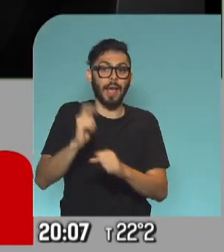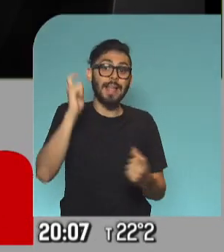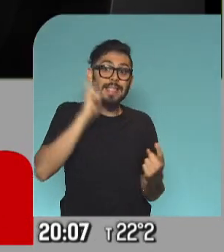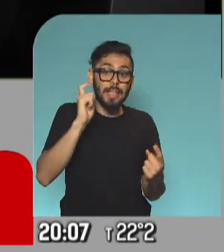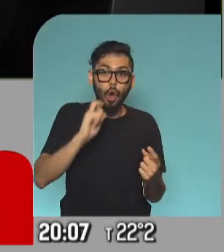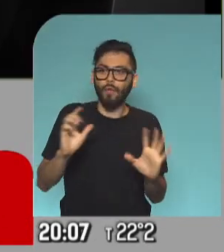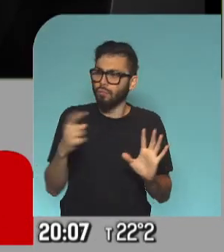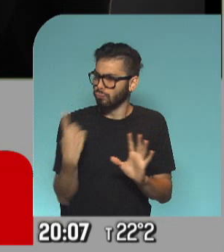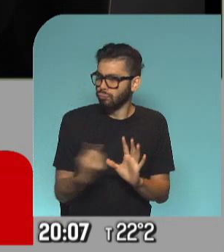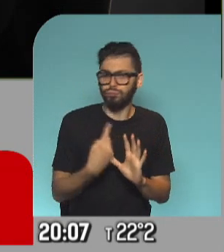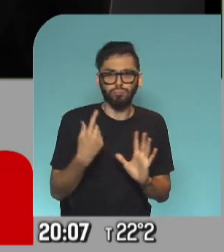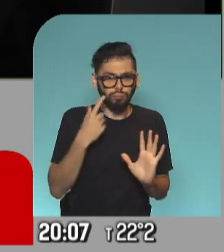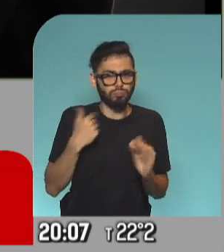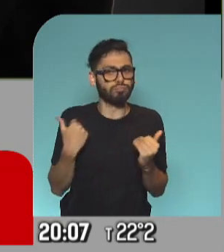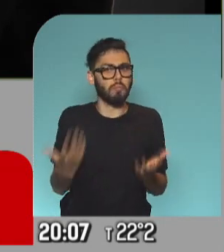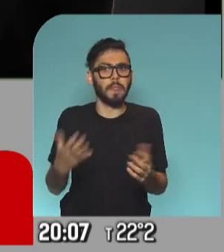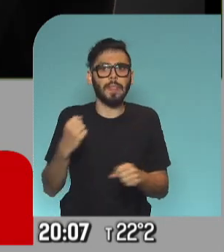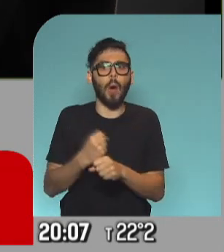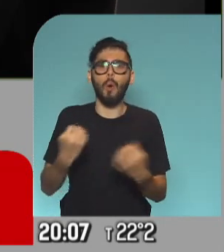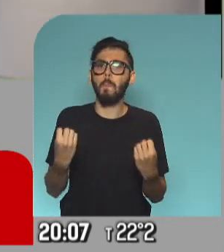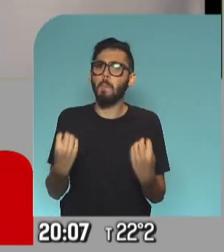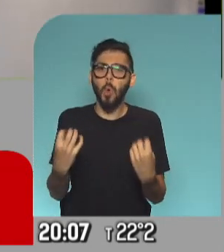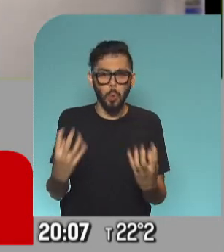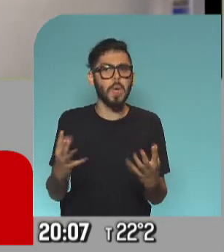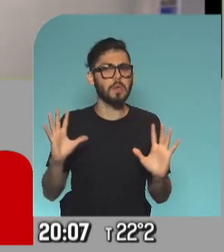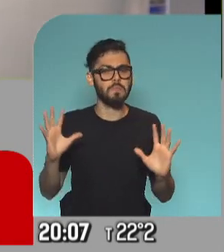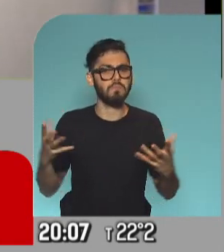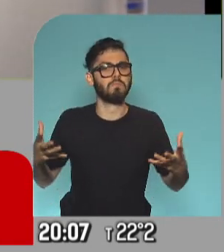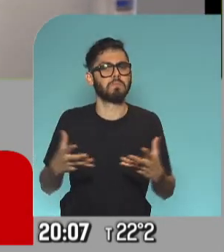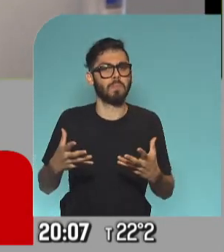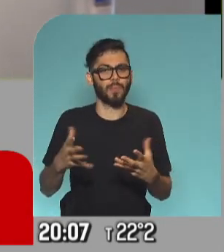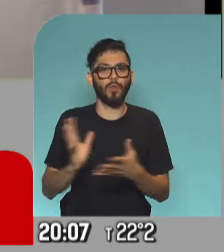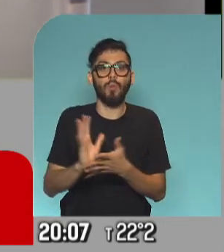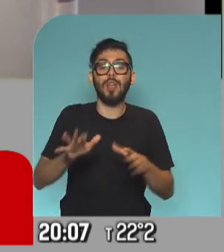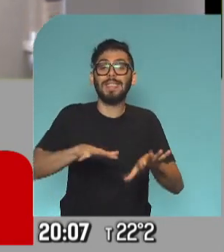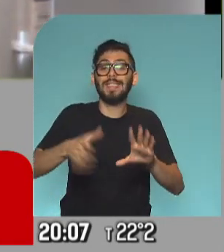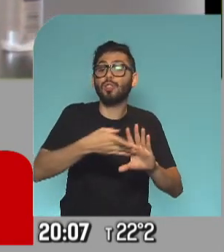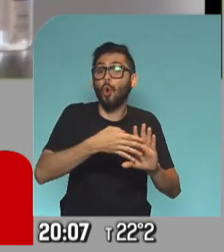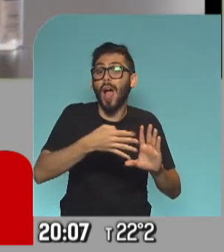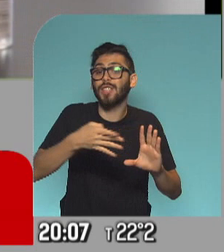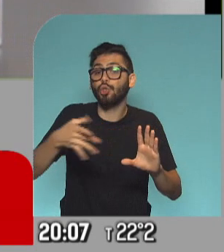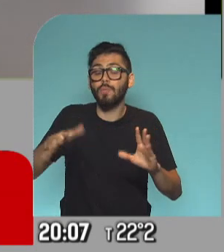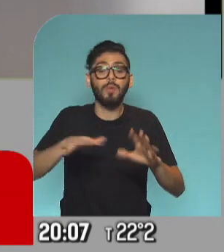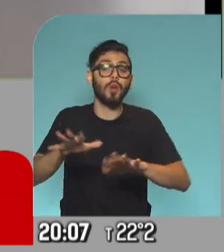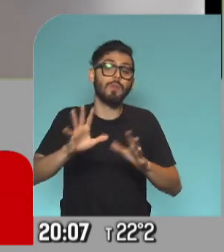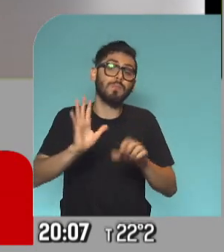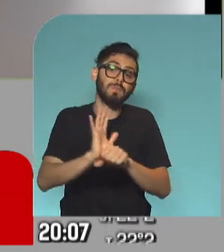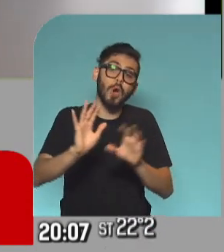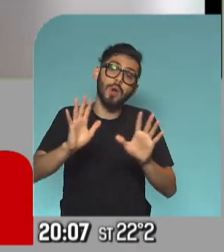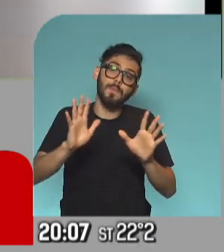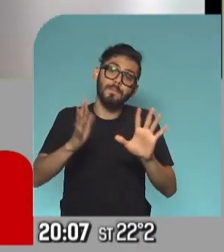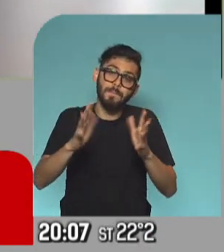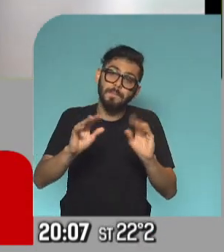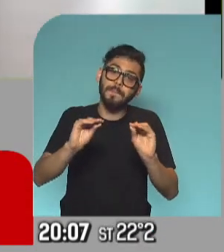bien que se trabajó en conjunto. Así que me parece que un poco el mensaje político de cierre de esta situación o cierre temporal de esta situación en el